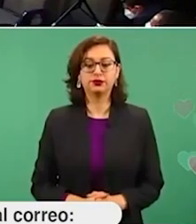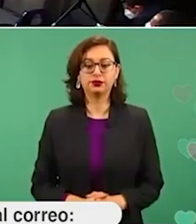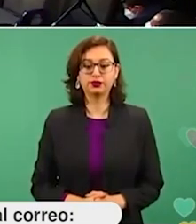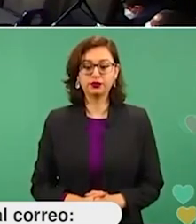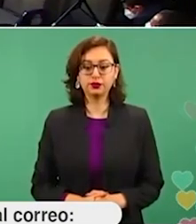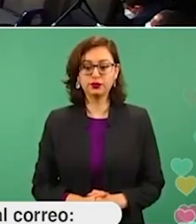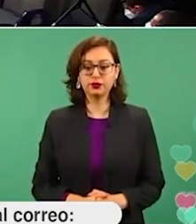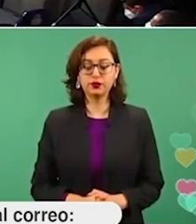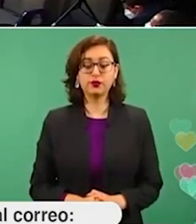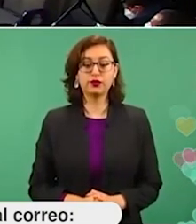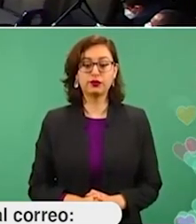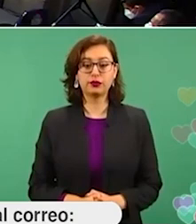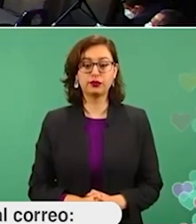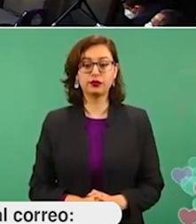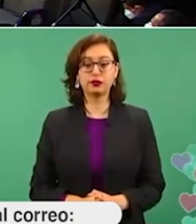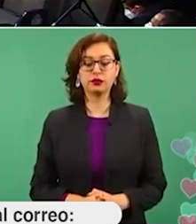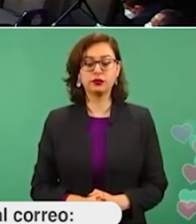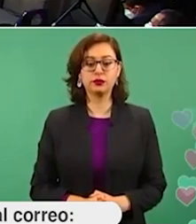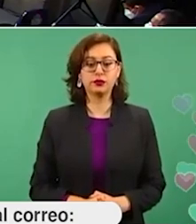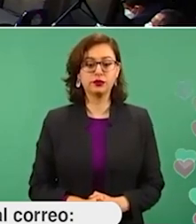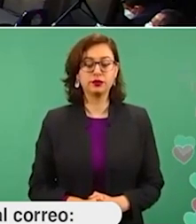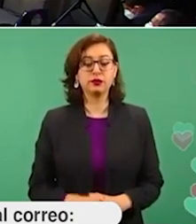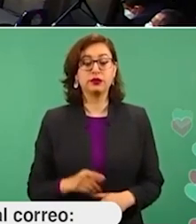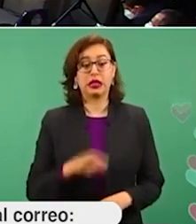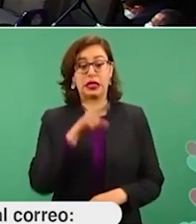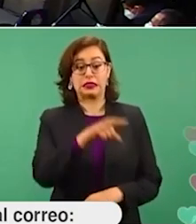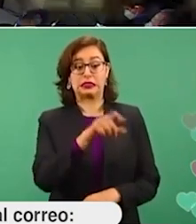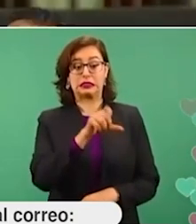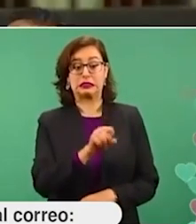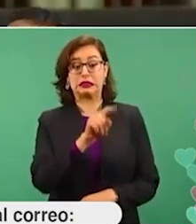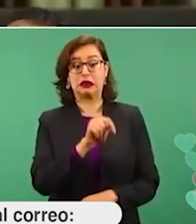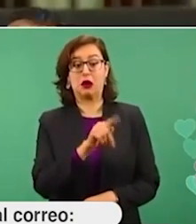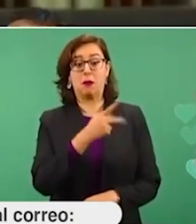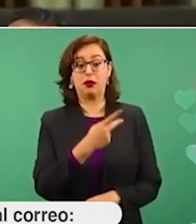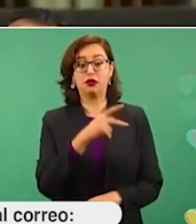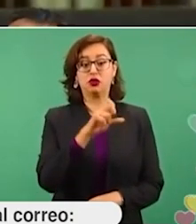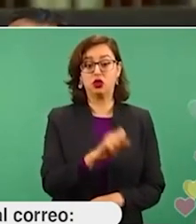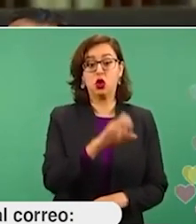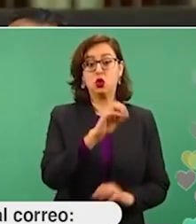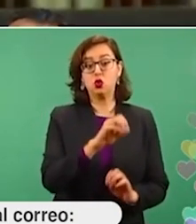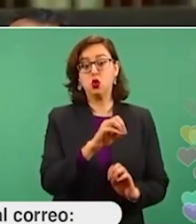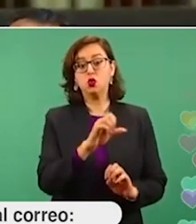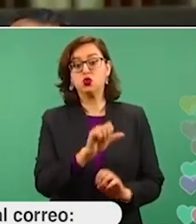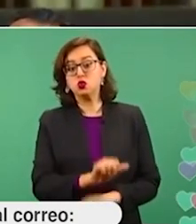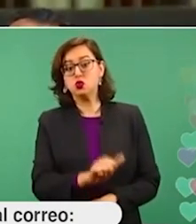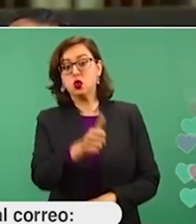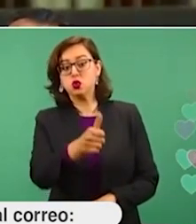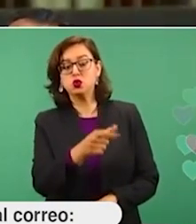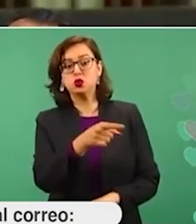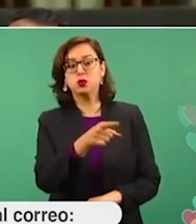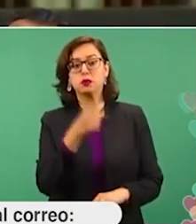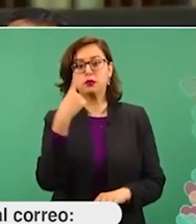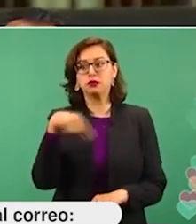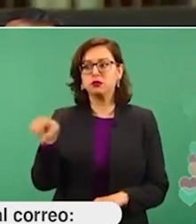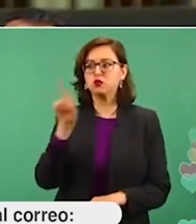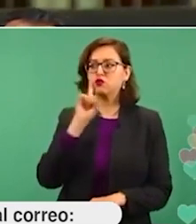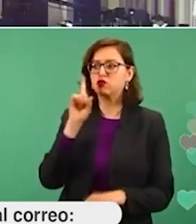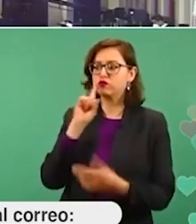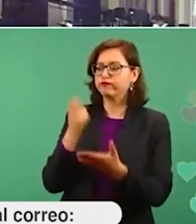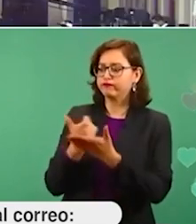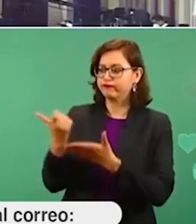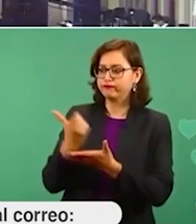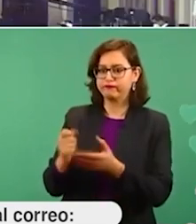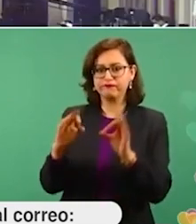las vallas metálicas frente a palacio nacional en un memorial de mujeres víctimas de feminicidio e insistió que su gobierno ordenó colocarlas